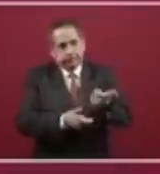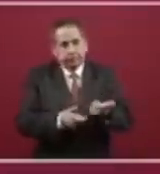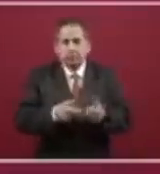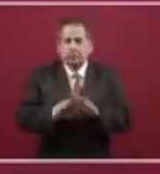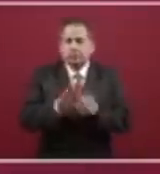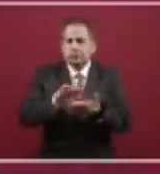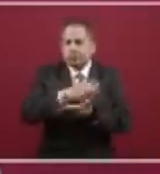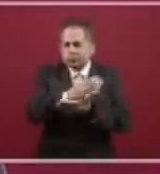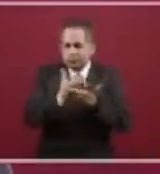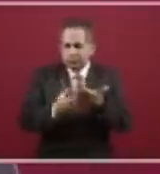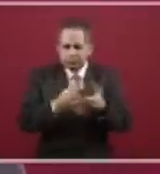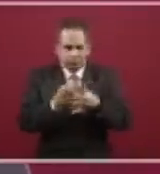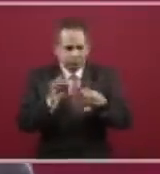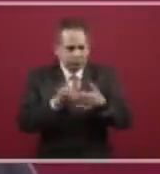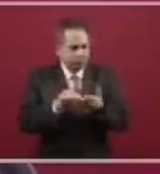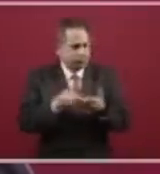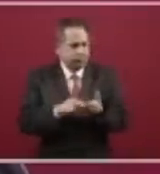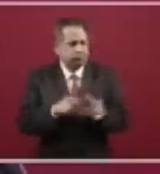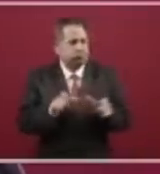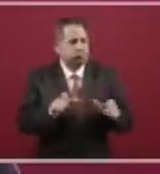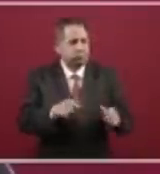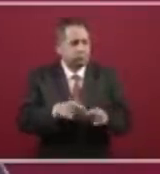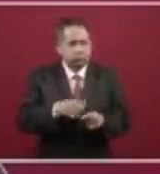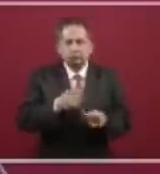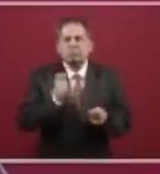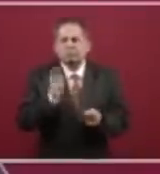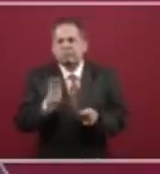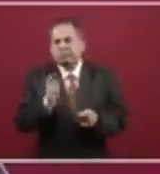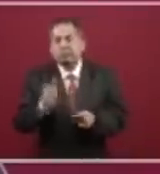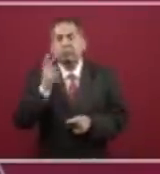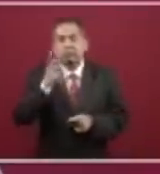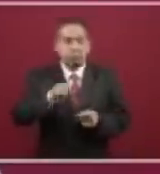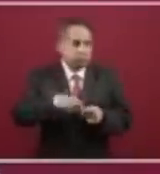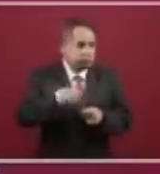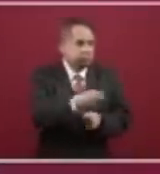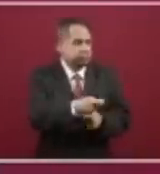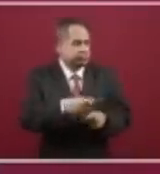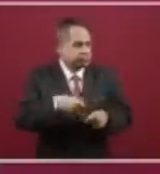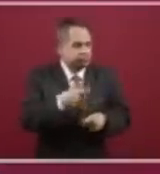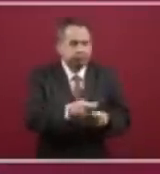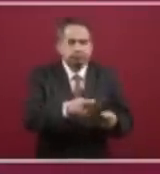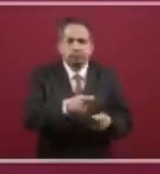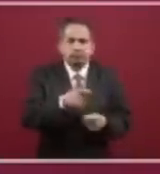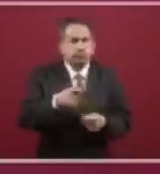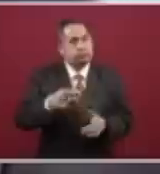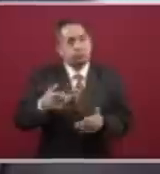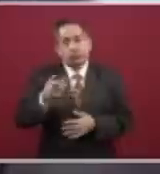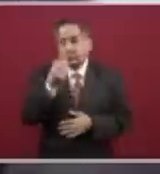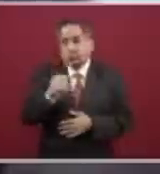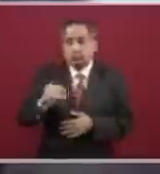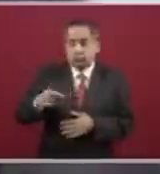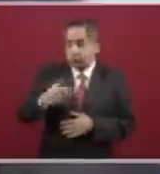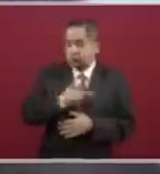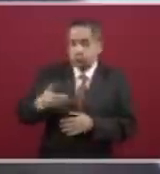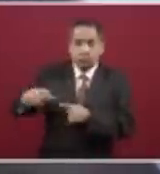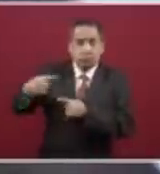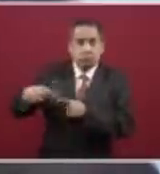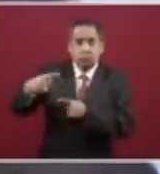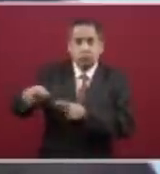instrumentos de blindaje qué significaban compromisos severos para las administraciones siguientes